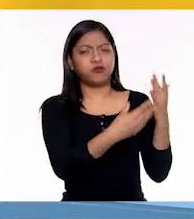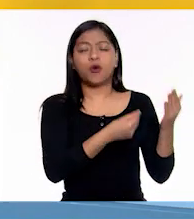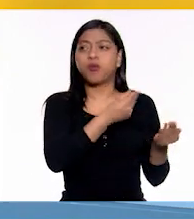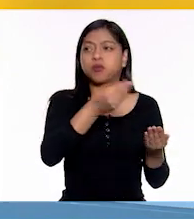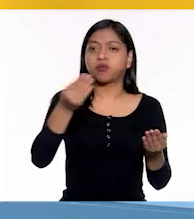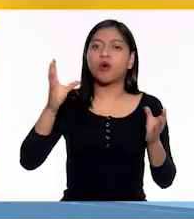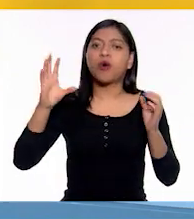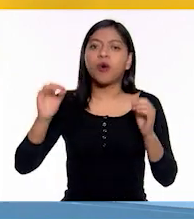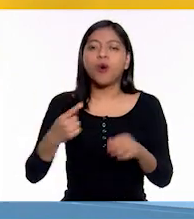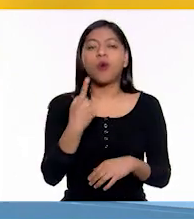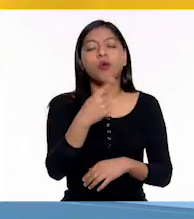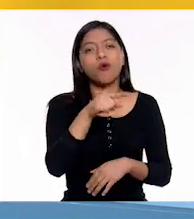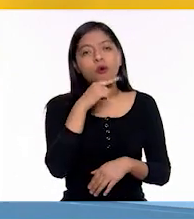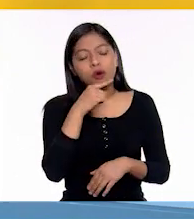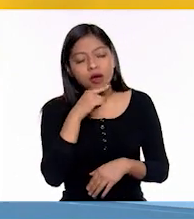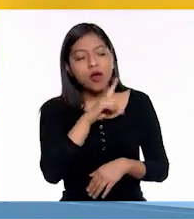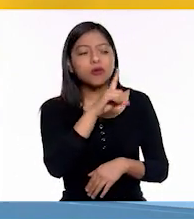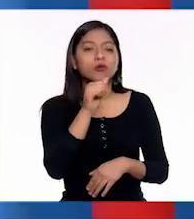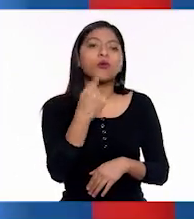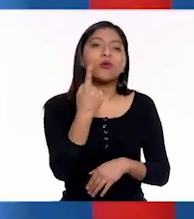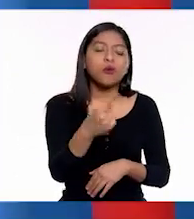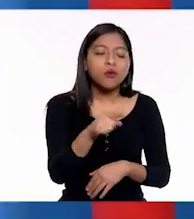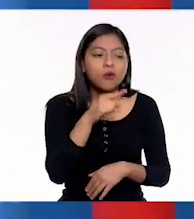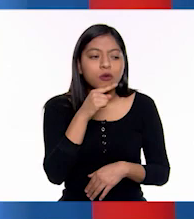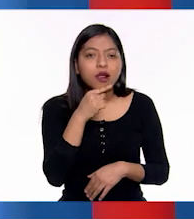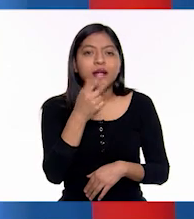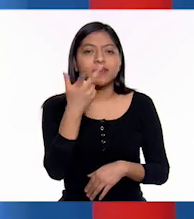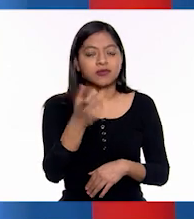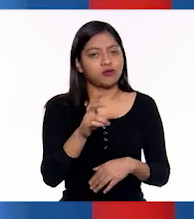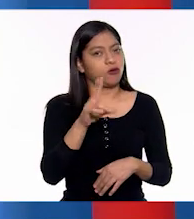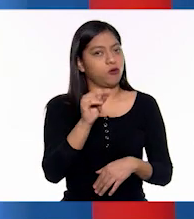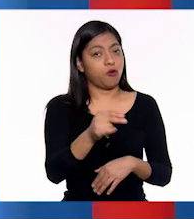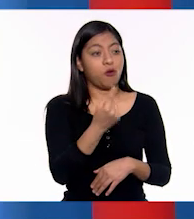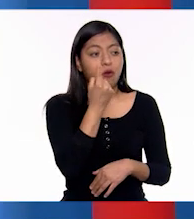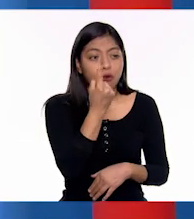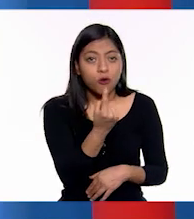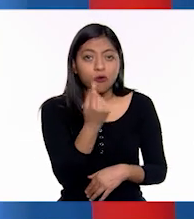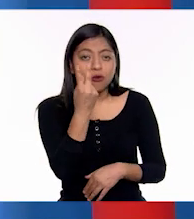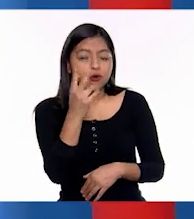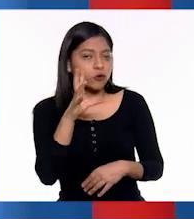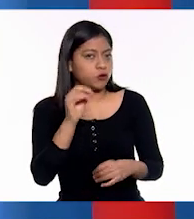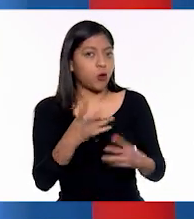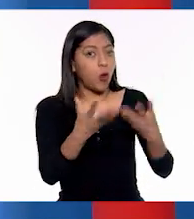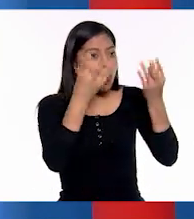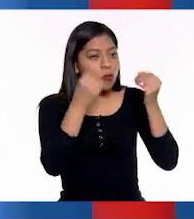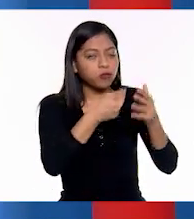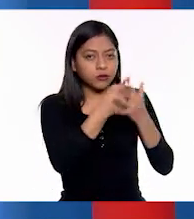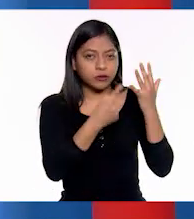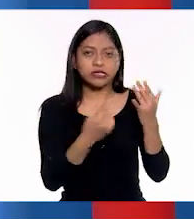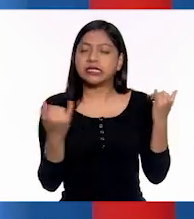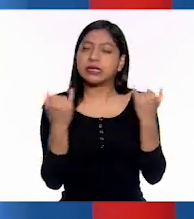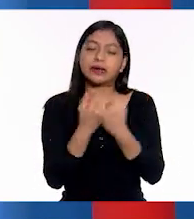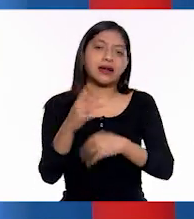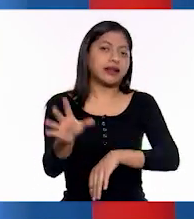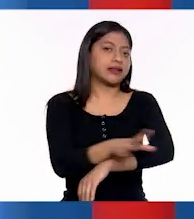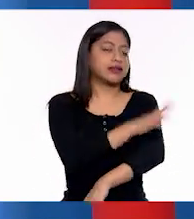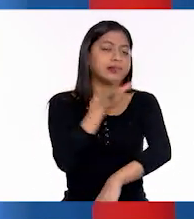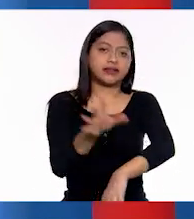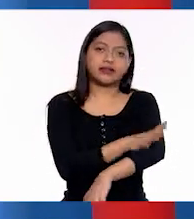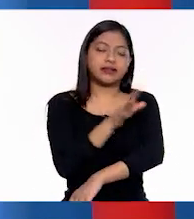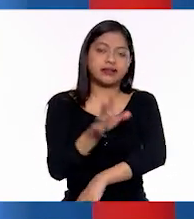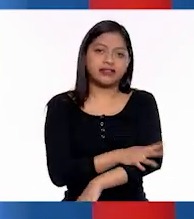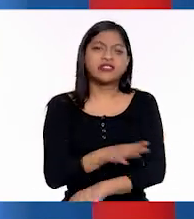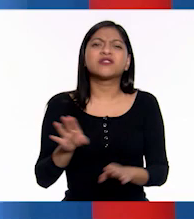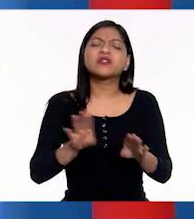haciendo uno por uno para cada persona. Exacto. Este es el caso de la generación de electricidad. Es común que la energía eléctrica